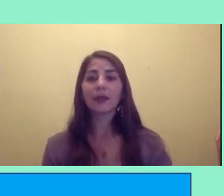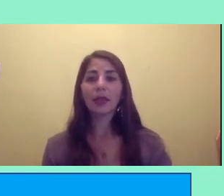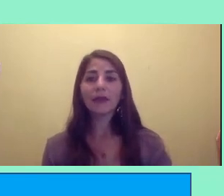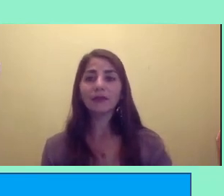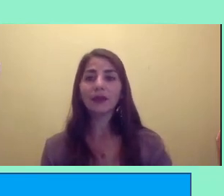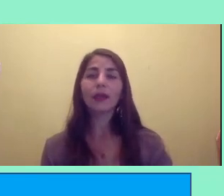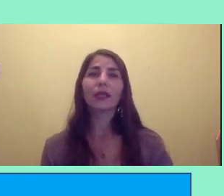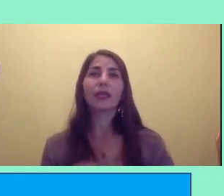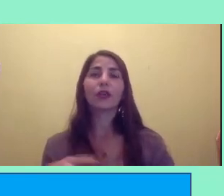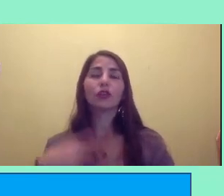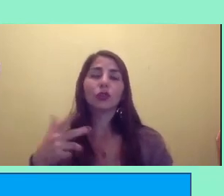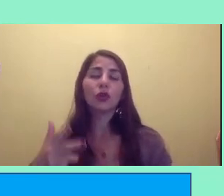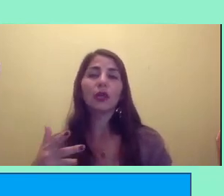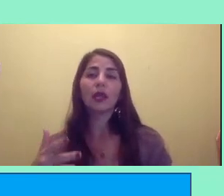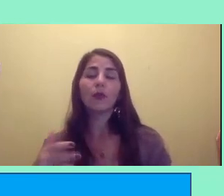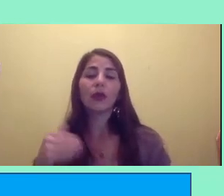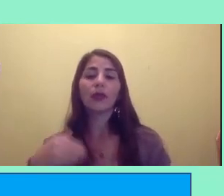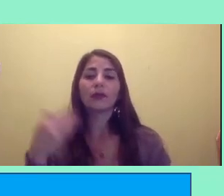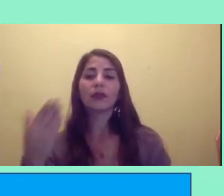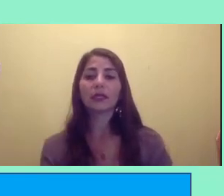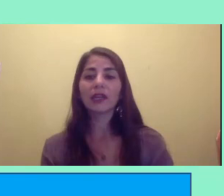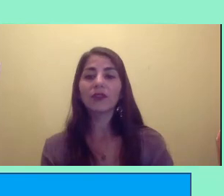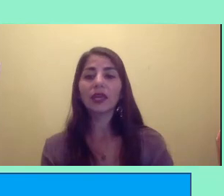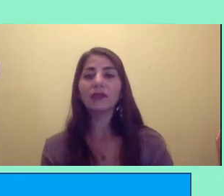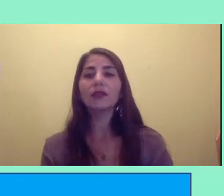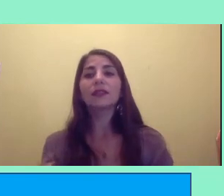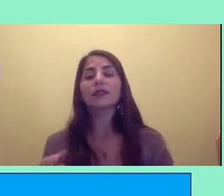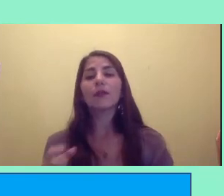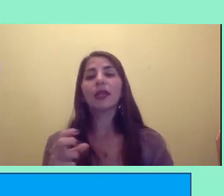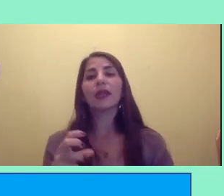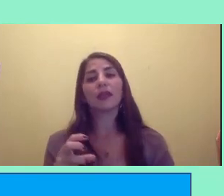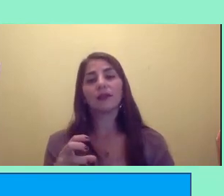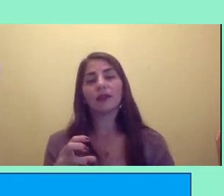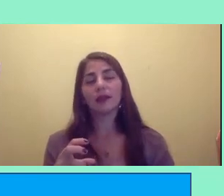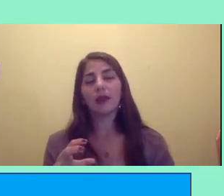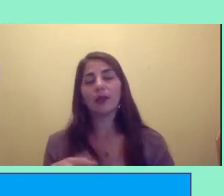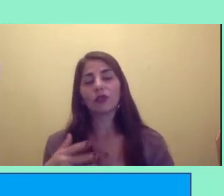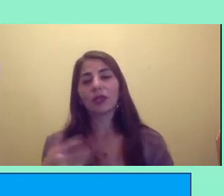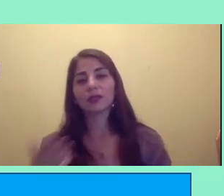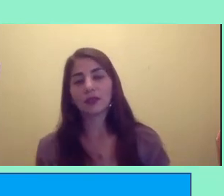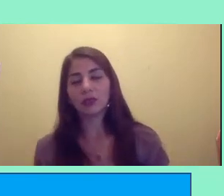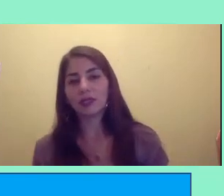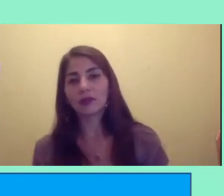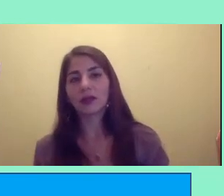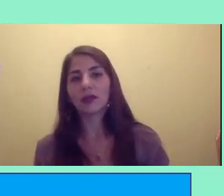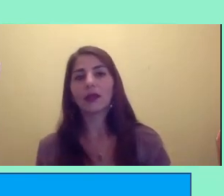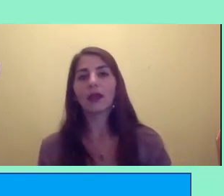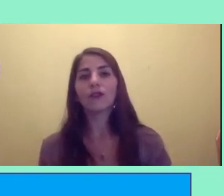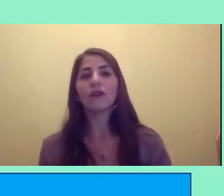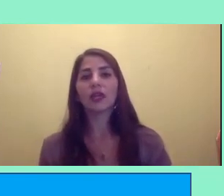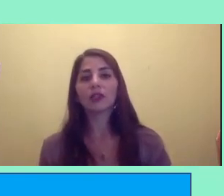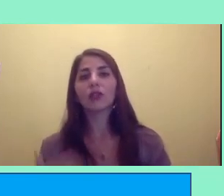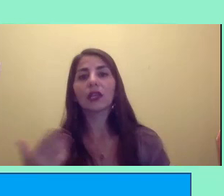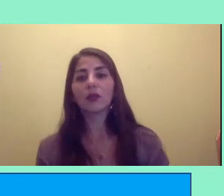realizarla lentamente para que el otro la pueda interpretar bien. Siempre las personas que utilizan